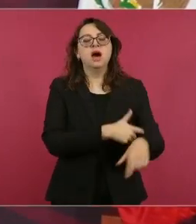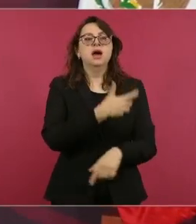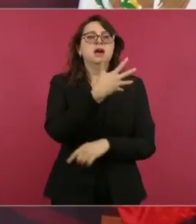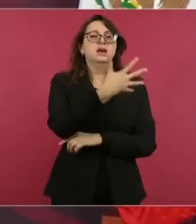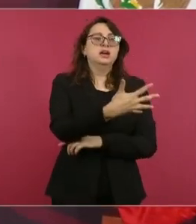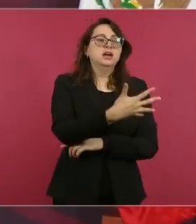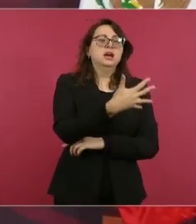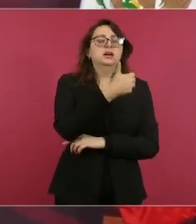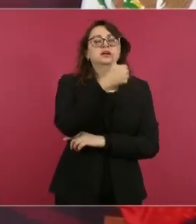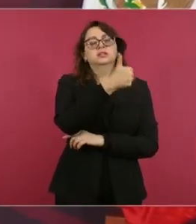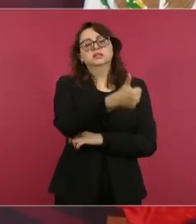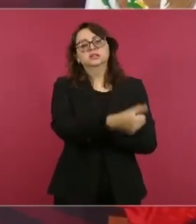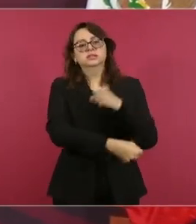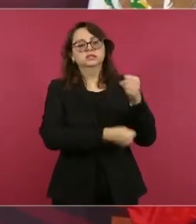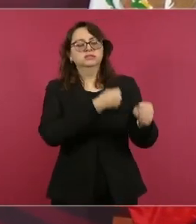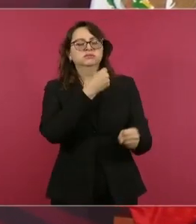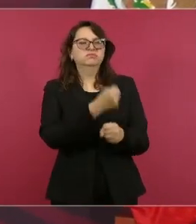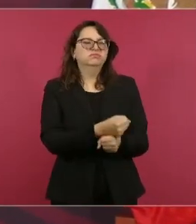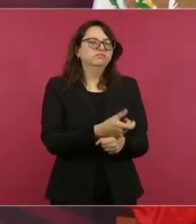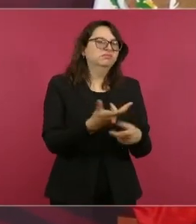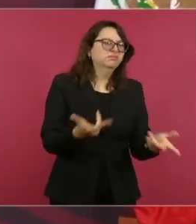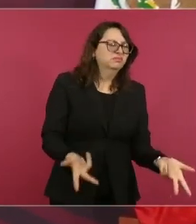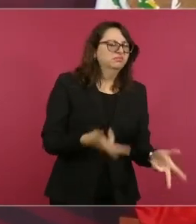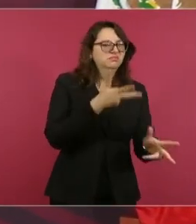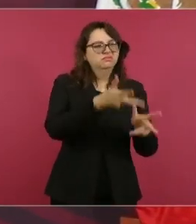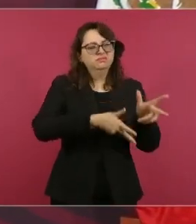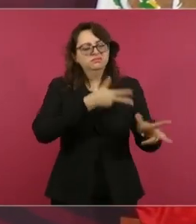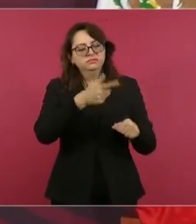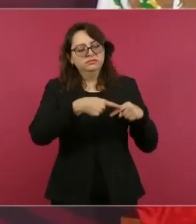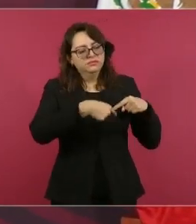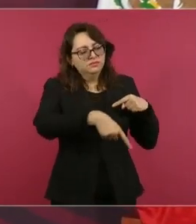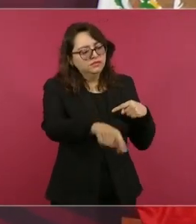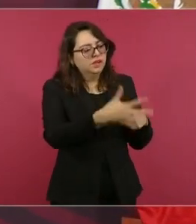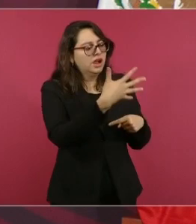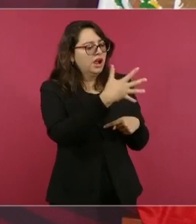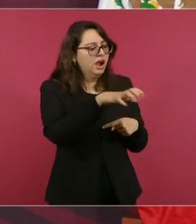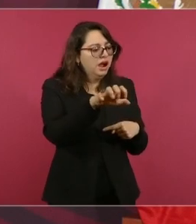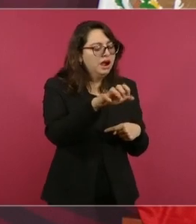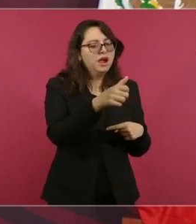5 o 6 años 500, 600,